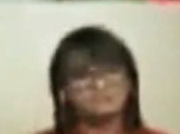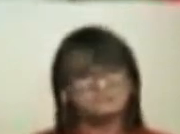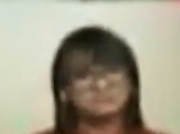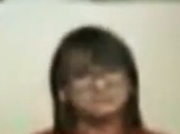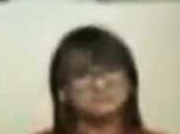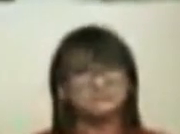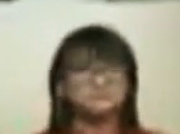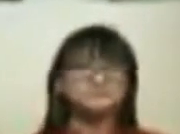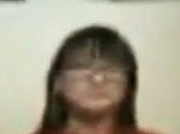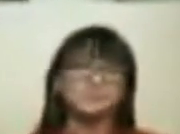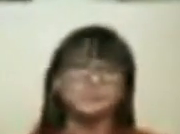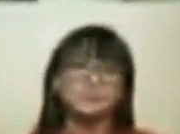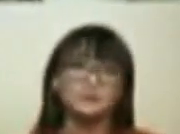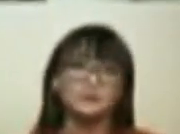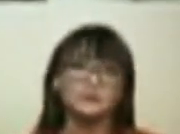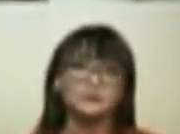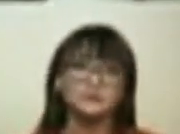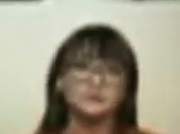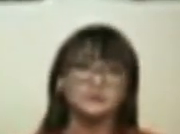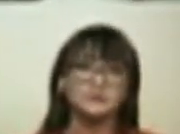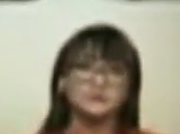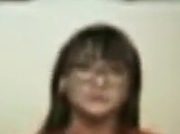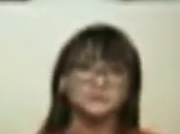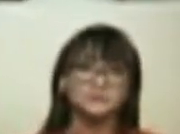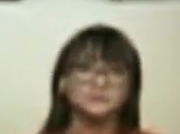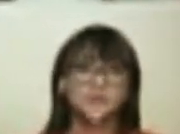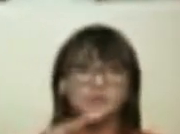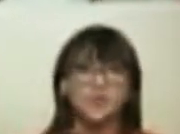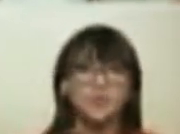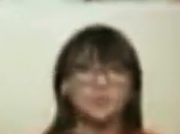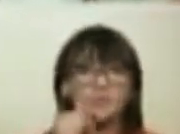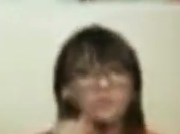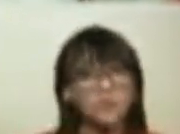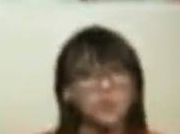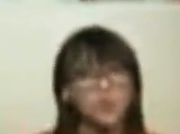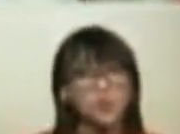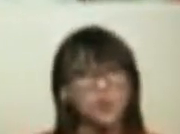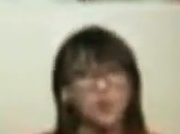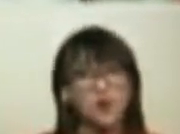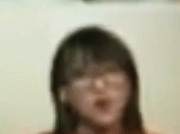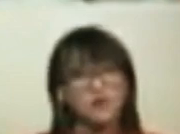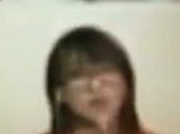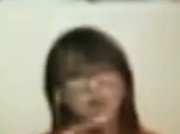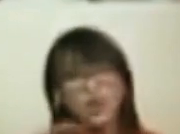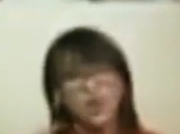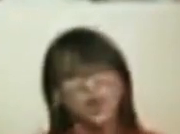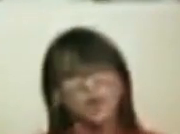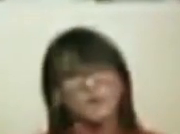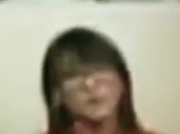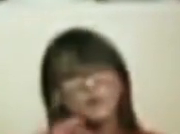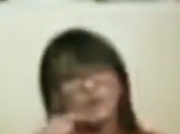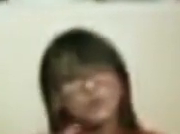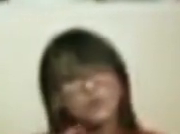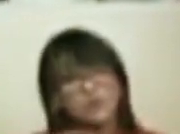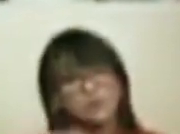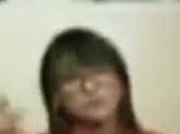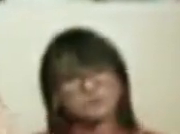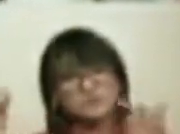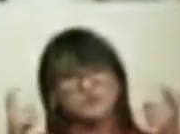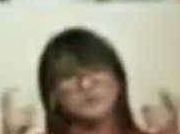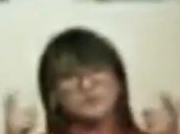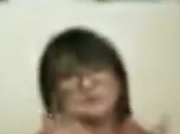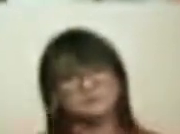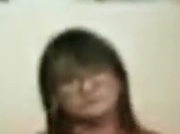por eso en nombre del pueblo bolivariano el nombre de todo el pueblo chavista le